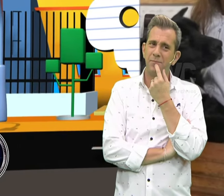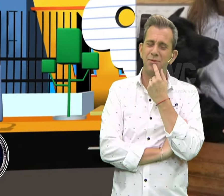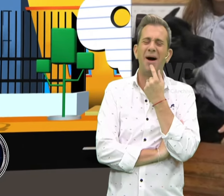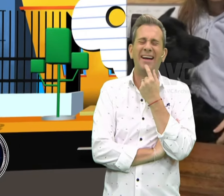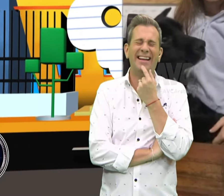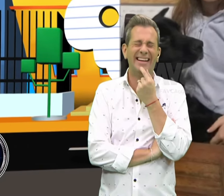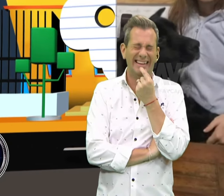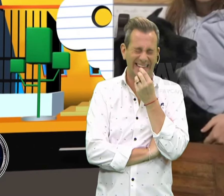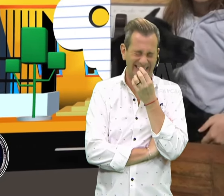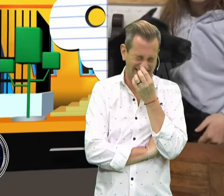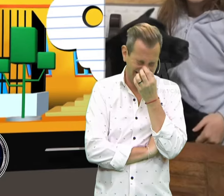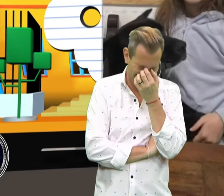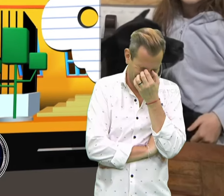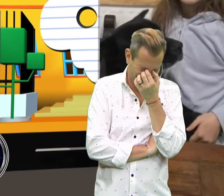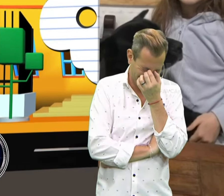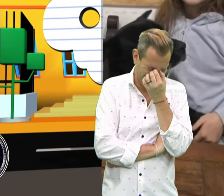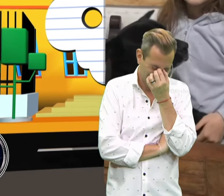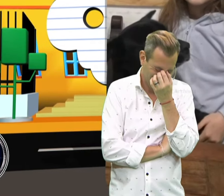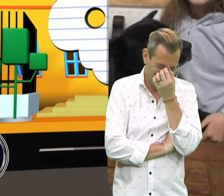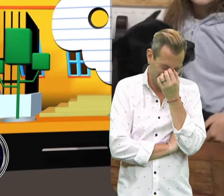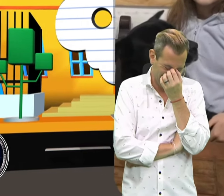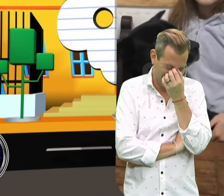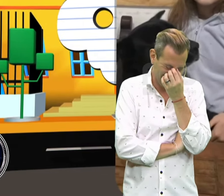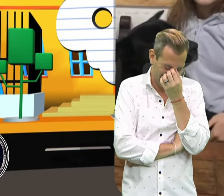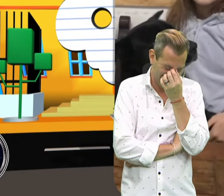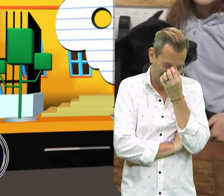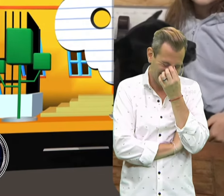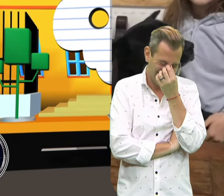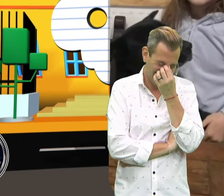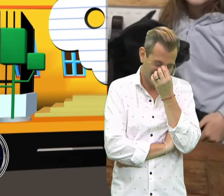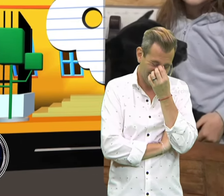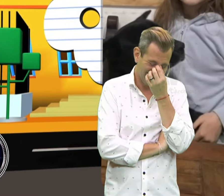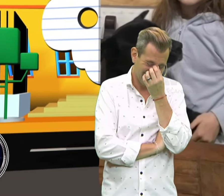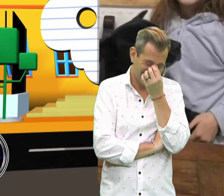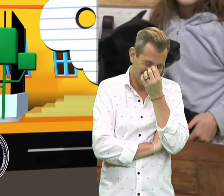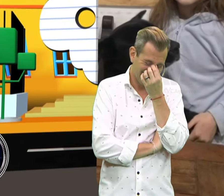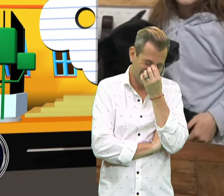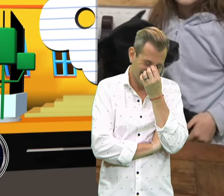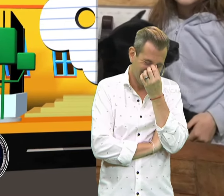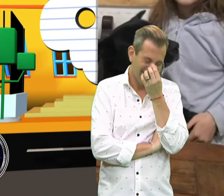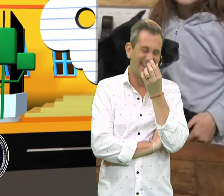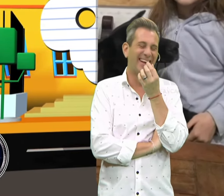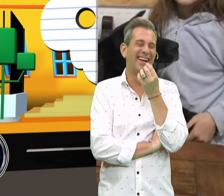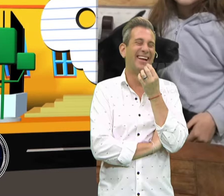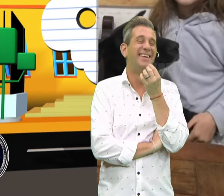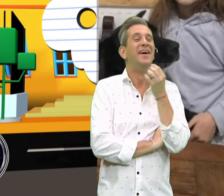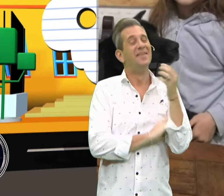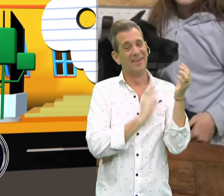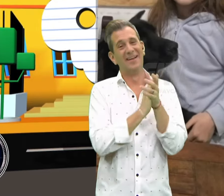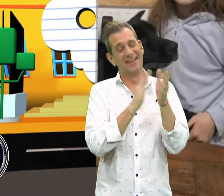cama. Ay, no, cuidado. Ay, ay, ay. Hoy le dijo, no, le dijo escondiéndole el control remoto. Y sí, es